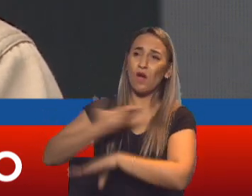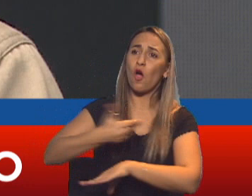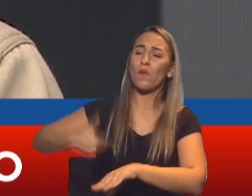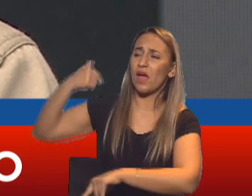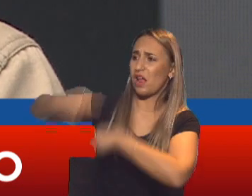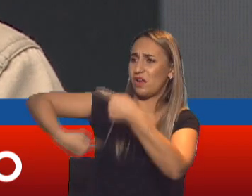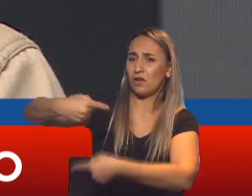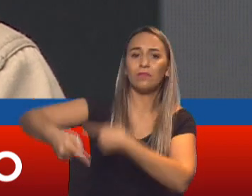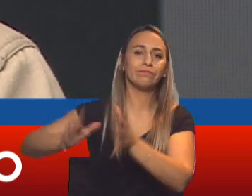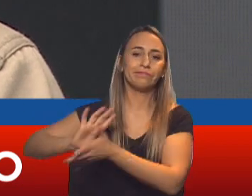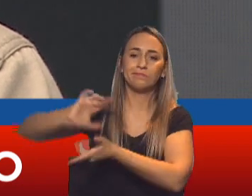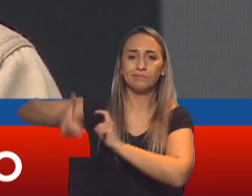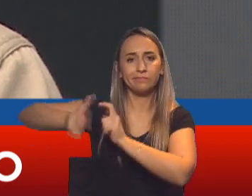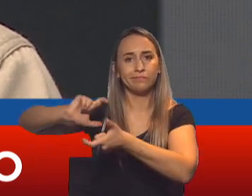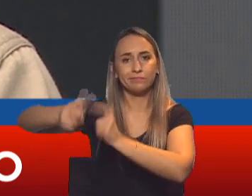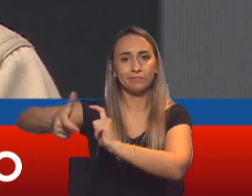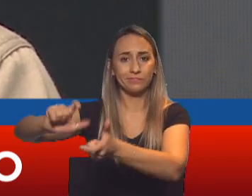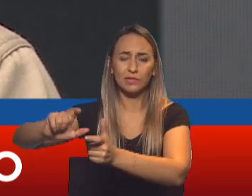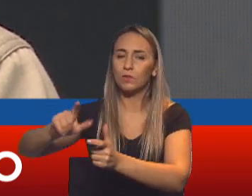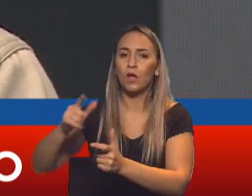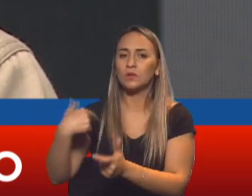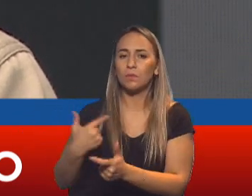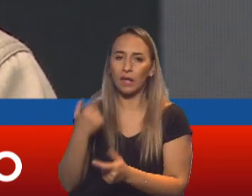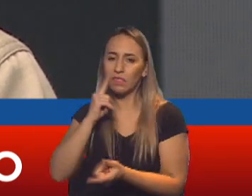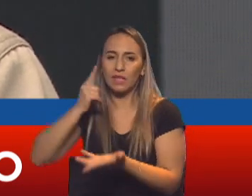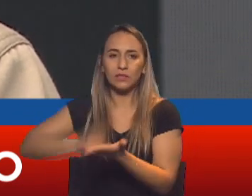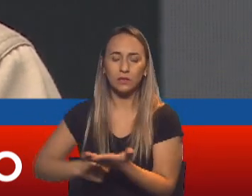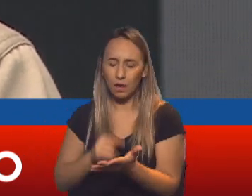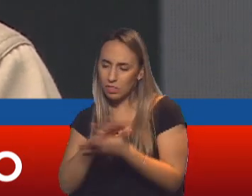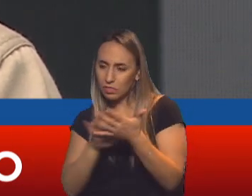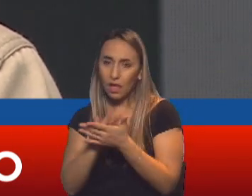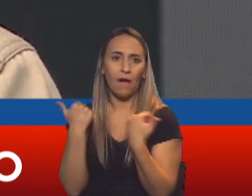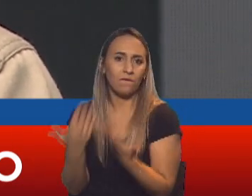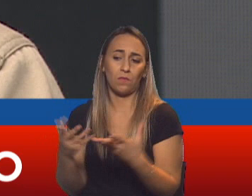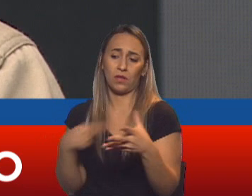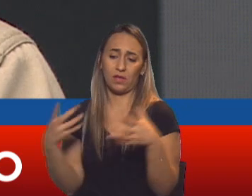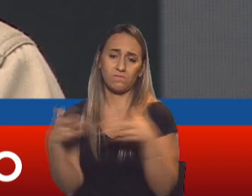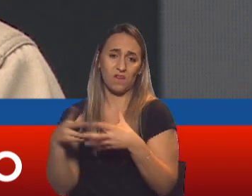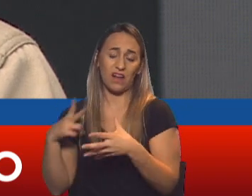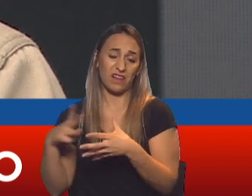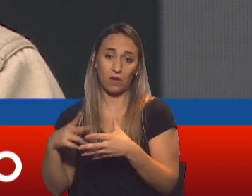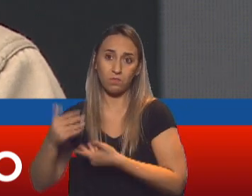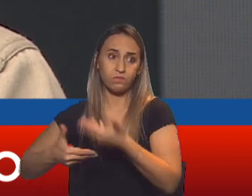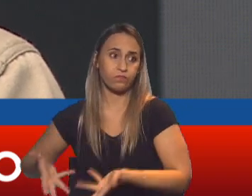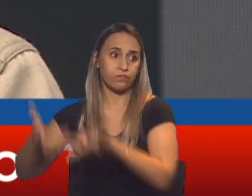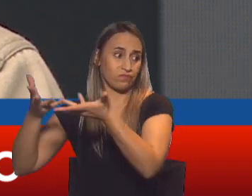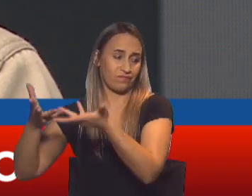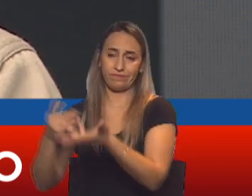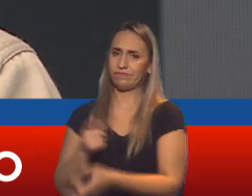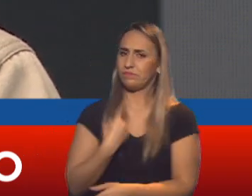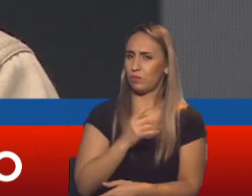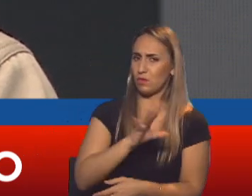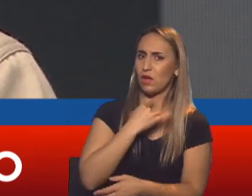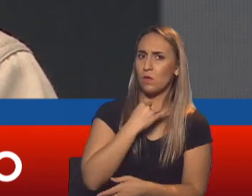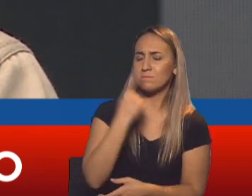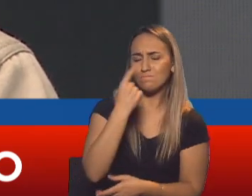forma alternativa, siempre para los ricos, ¿no? Por eso es que la gente, sobre todo en Jujuy, vio que era necesario una alternativa desde